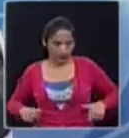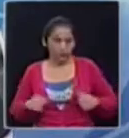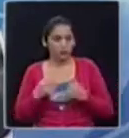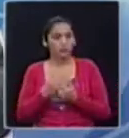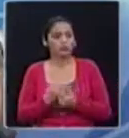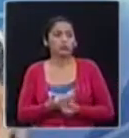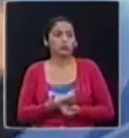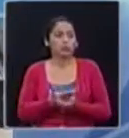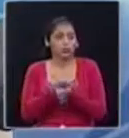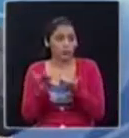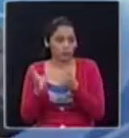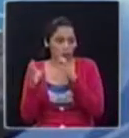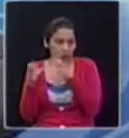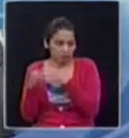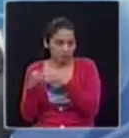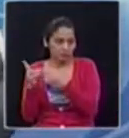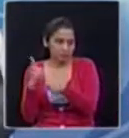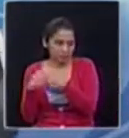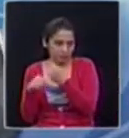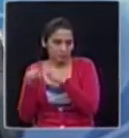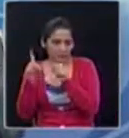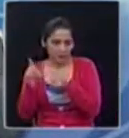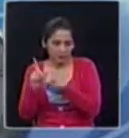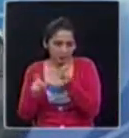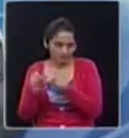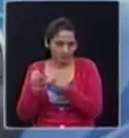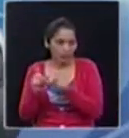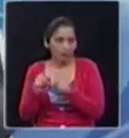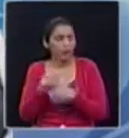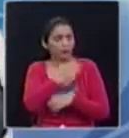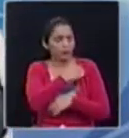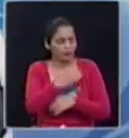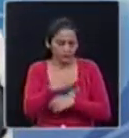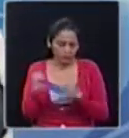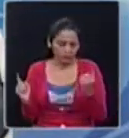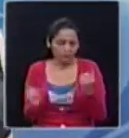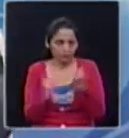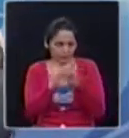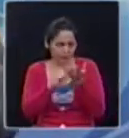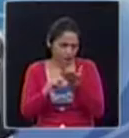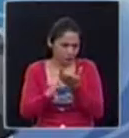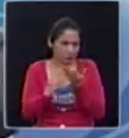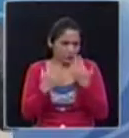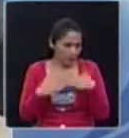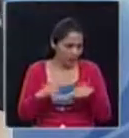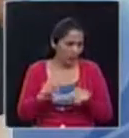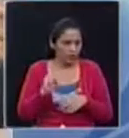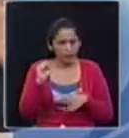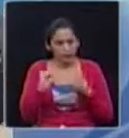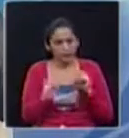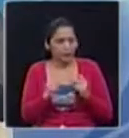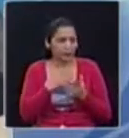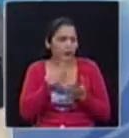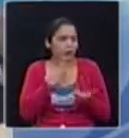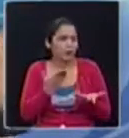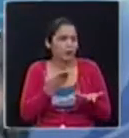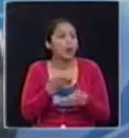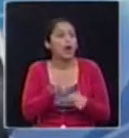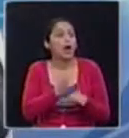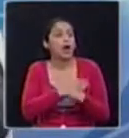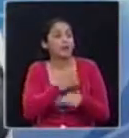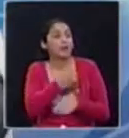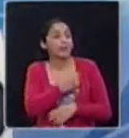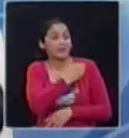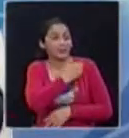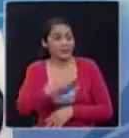el presidente, entiendo yo, con sus ministros. ¿Cómo ven en perspectiva este, diríamos, nuevo discurso en lo económico que ha planteado